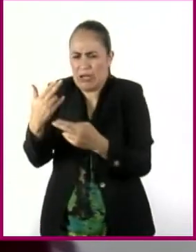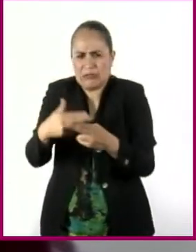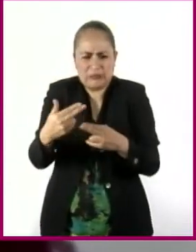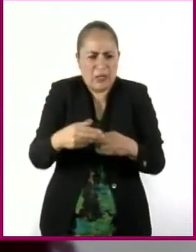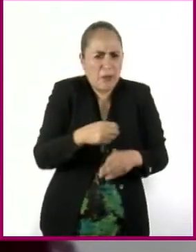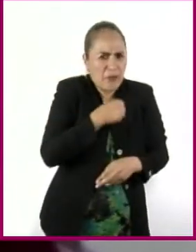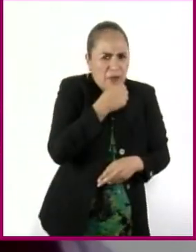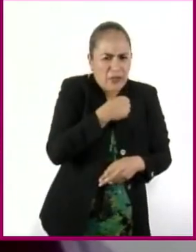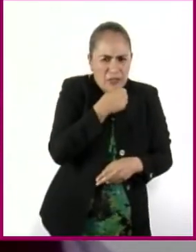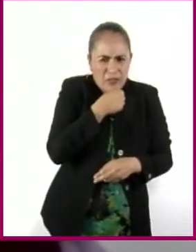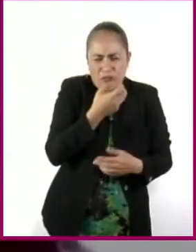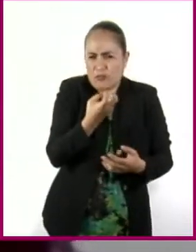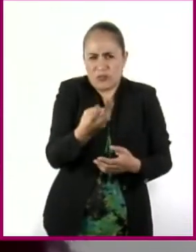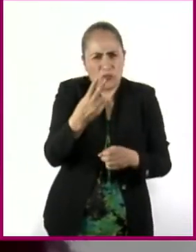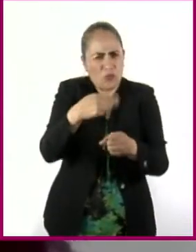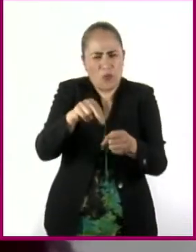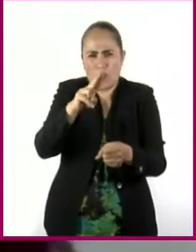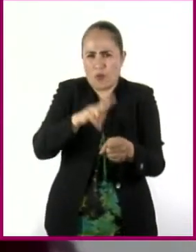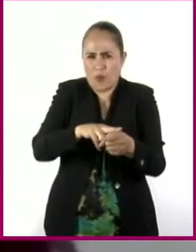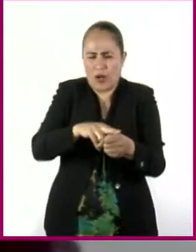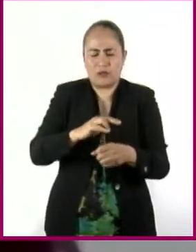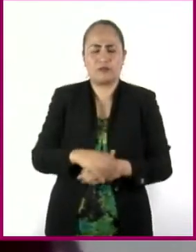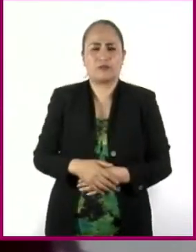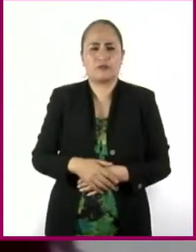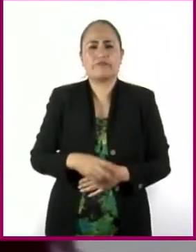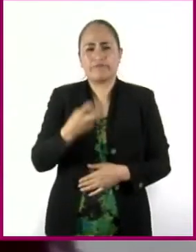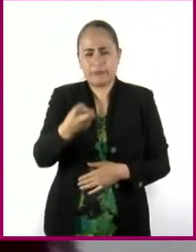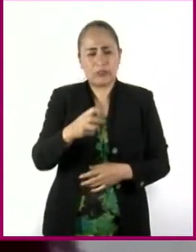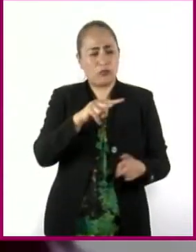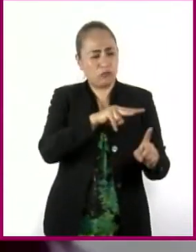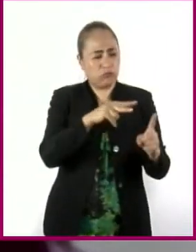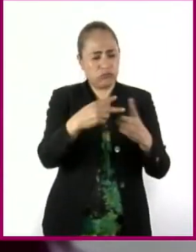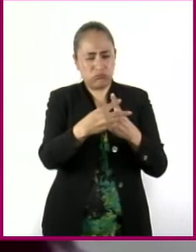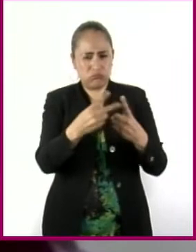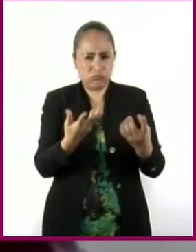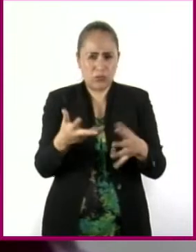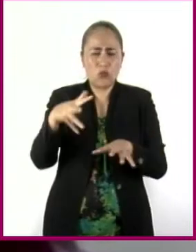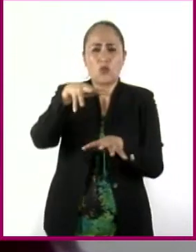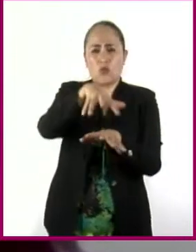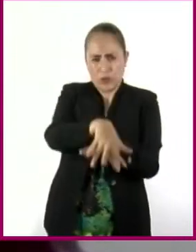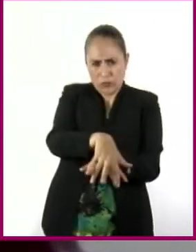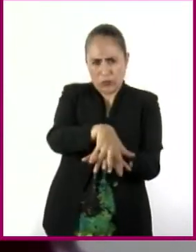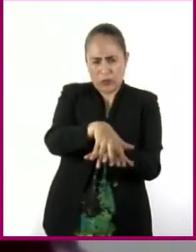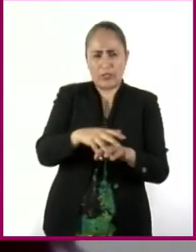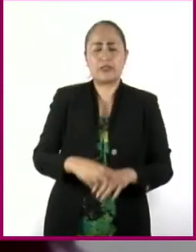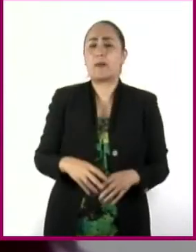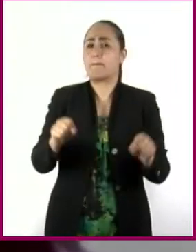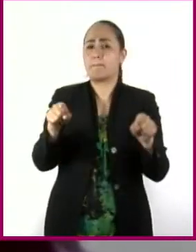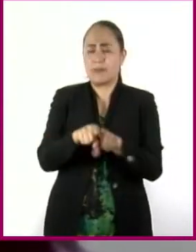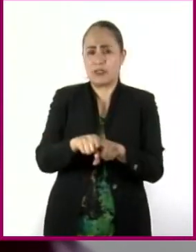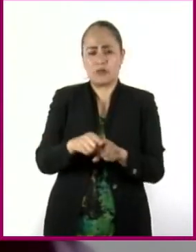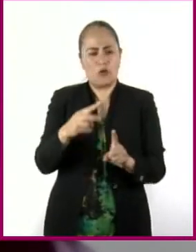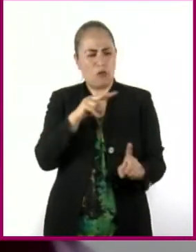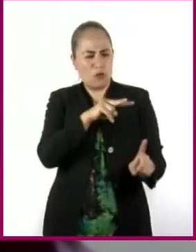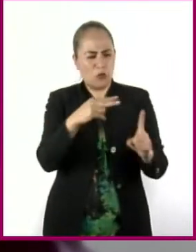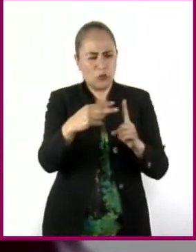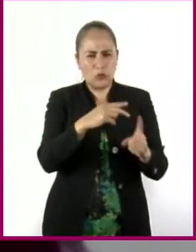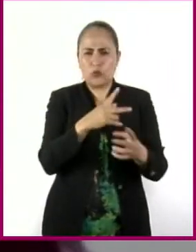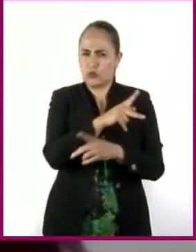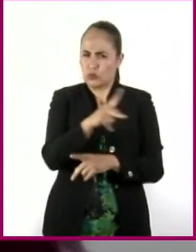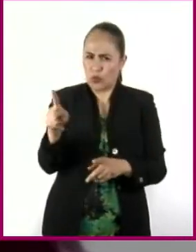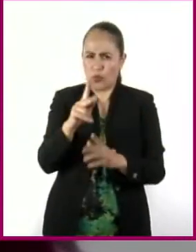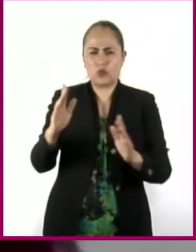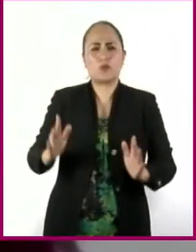pues se incluye desde una mirada incluyente, desde una mirada participativa,